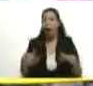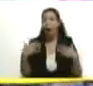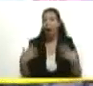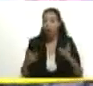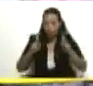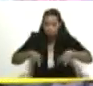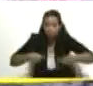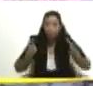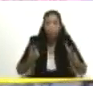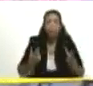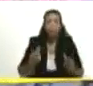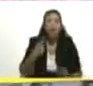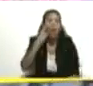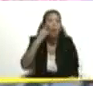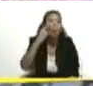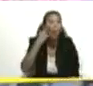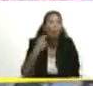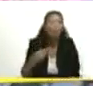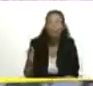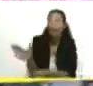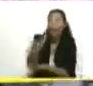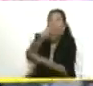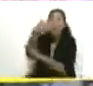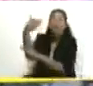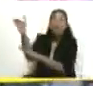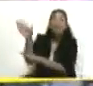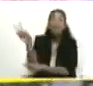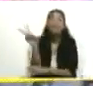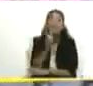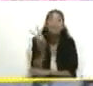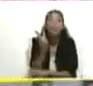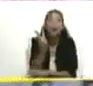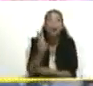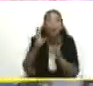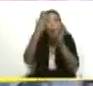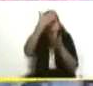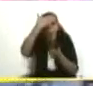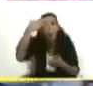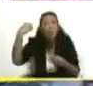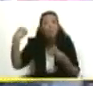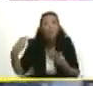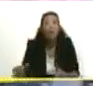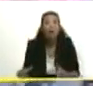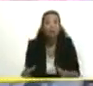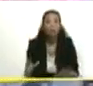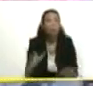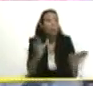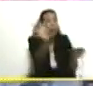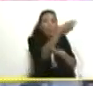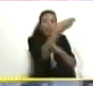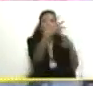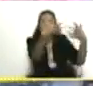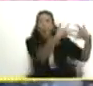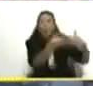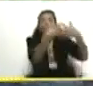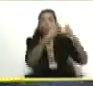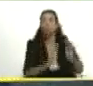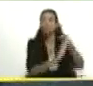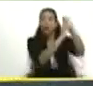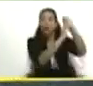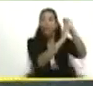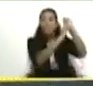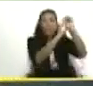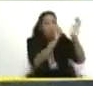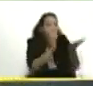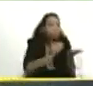resurgió el color de la patria, el azul y el amarillo y azul y rojo, olvidado. Resurgió el amor a Venezuela y resurgió